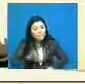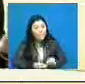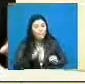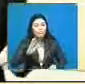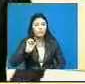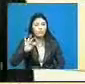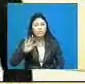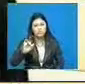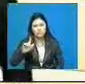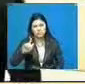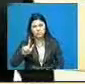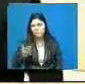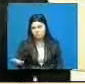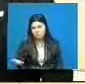Ecopetrol.